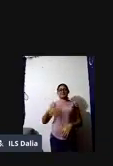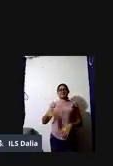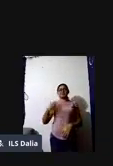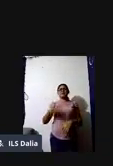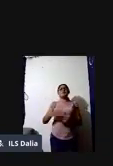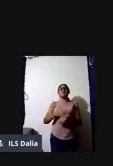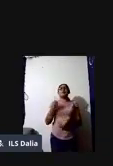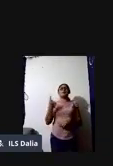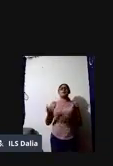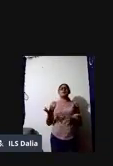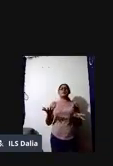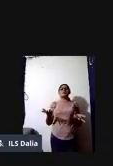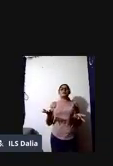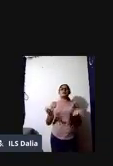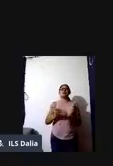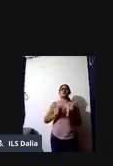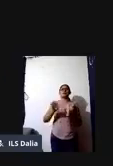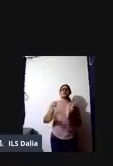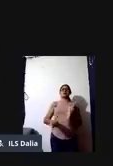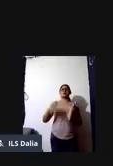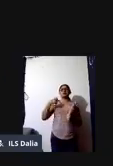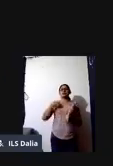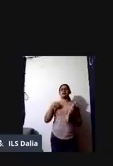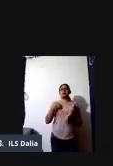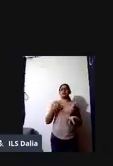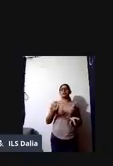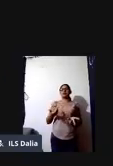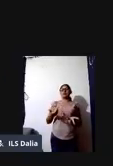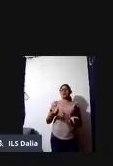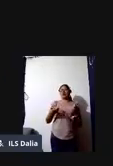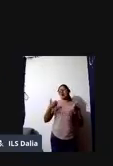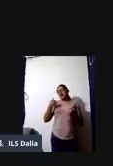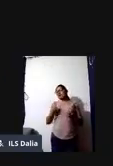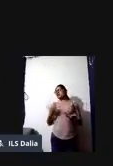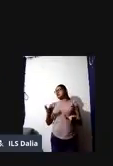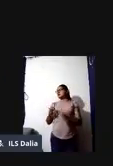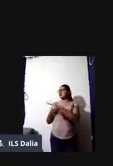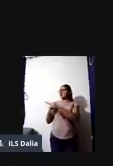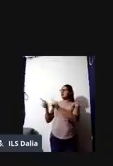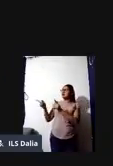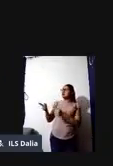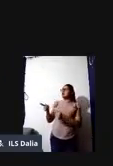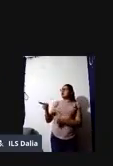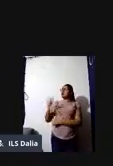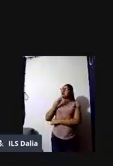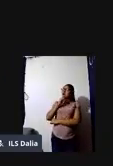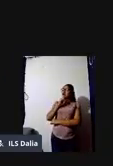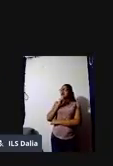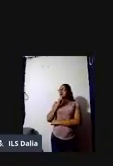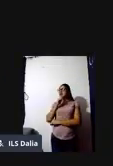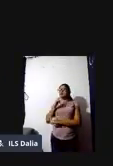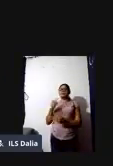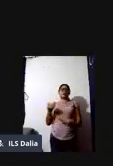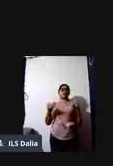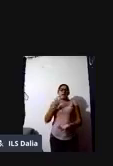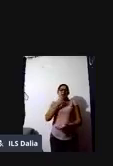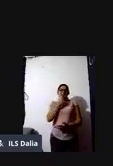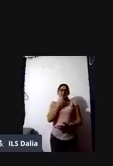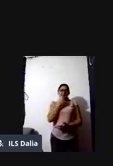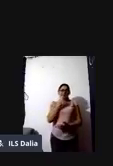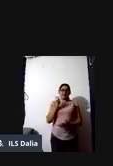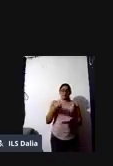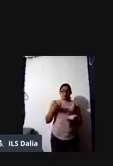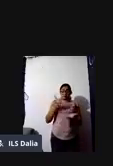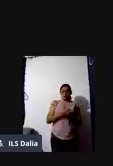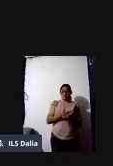por que no soy o porque la otra persona es o no es. Los celos no solamente son entre